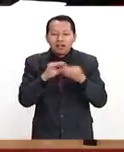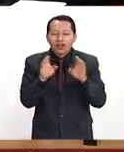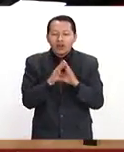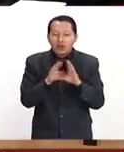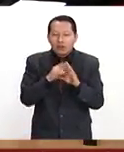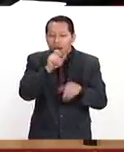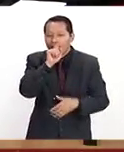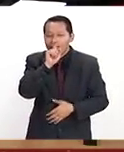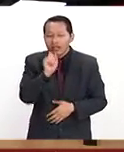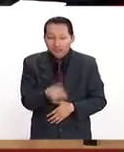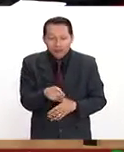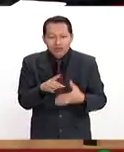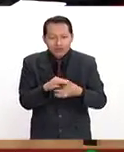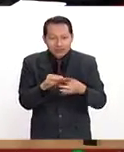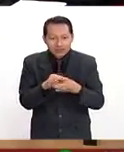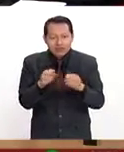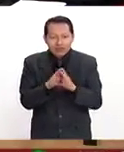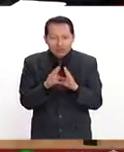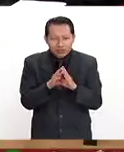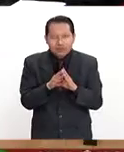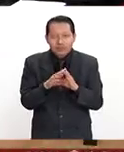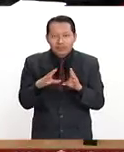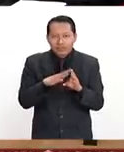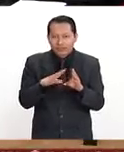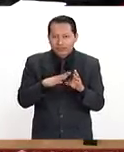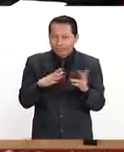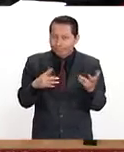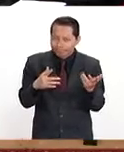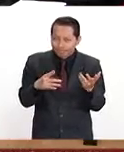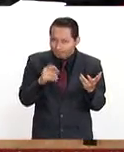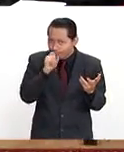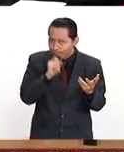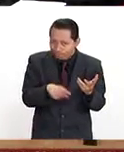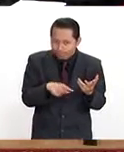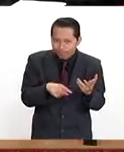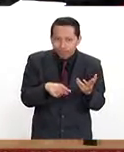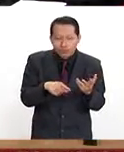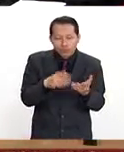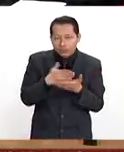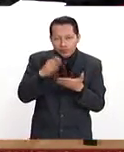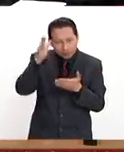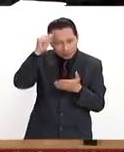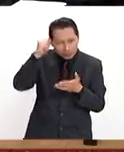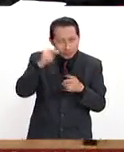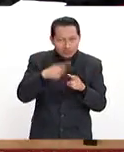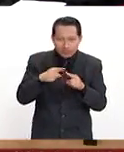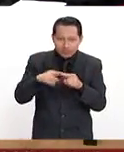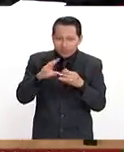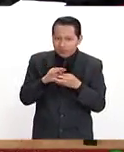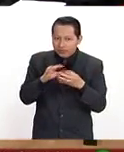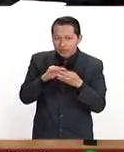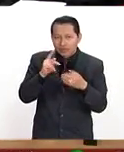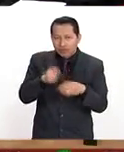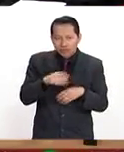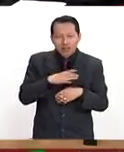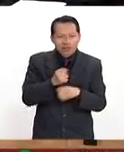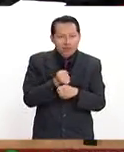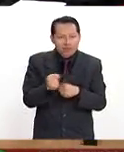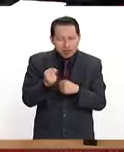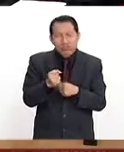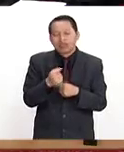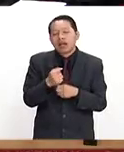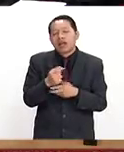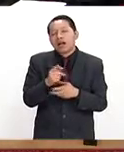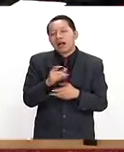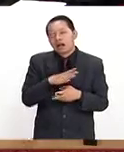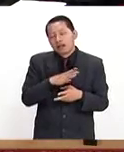¿no? Con situaciones que, más allá del concepto, ¿no? De lo que consideres que es violencia de género, ¿no? De las